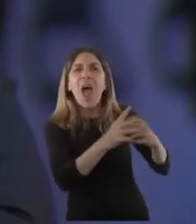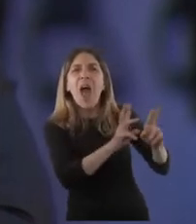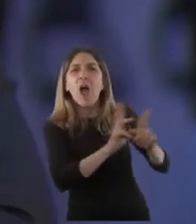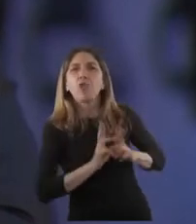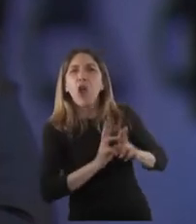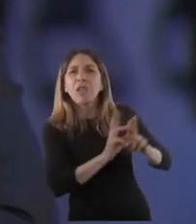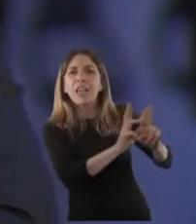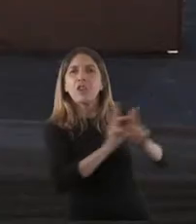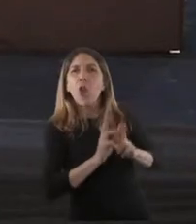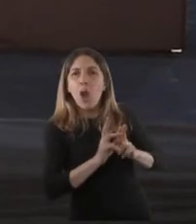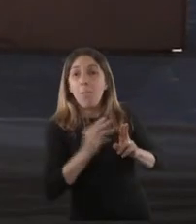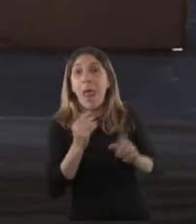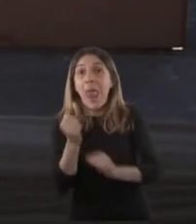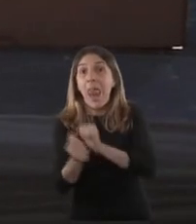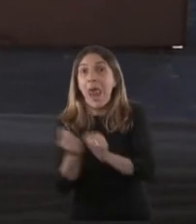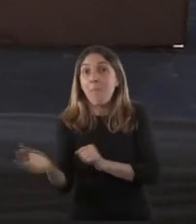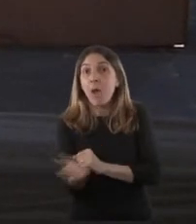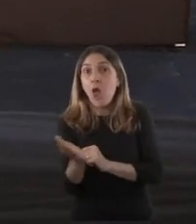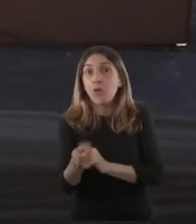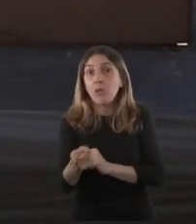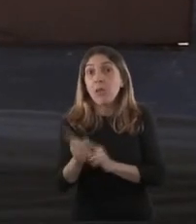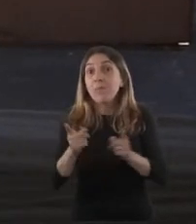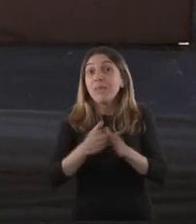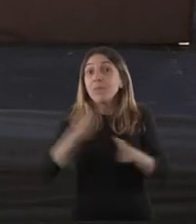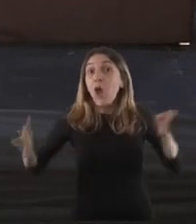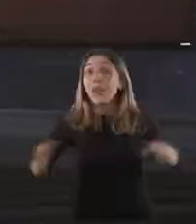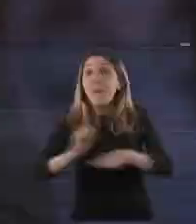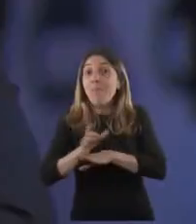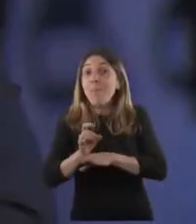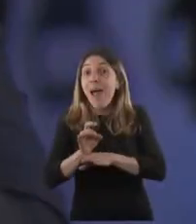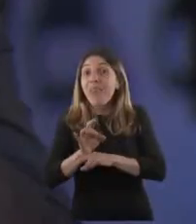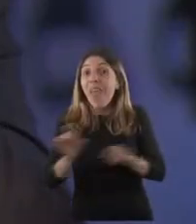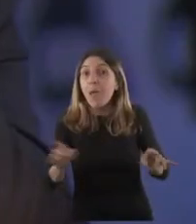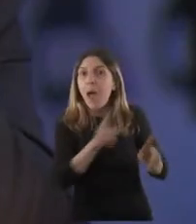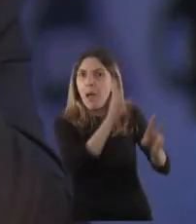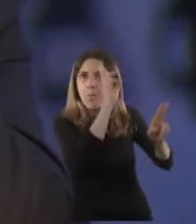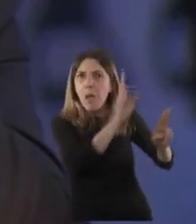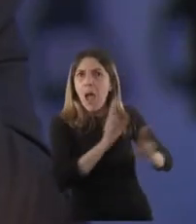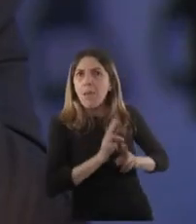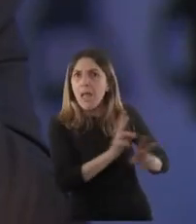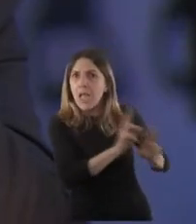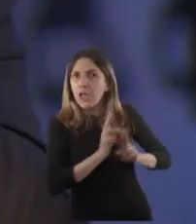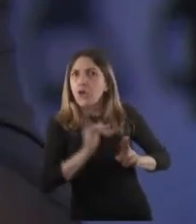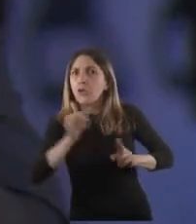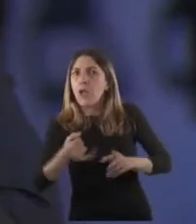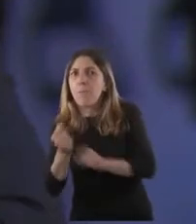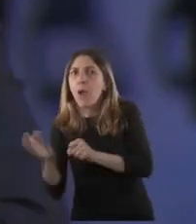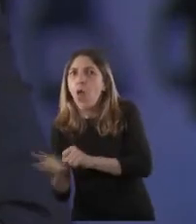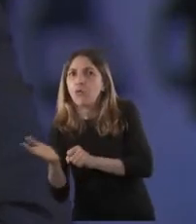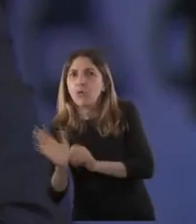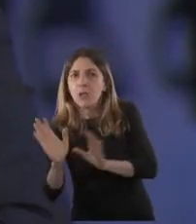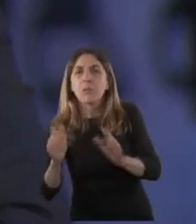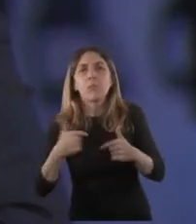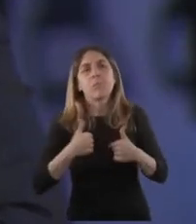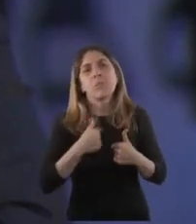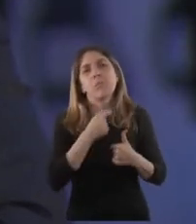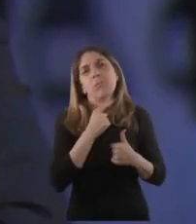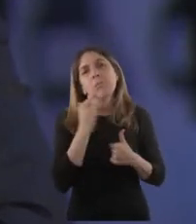para poder producir en medio de la pandemia. Y en eso quiero ser muy